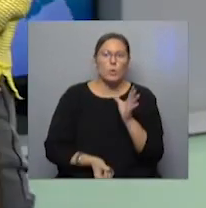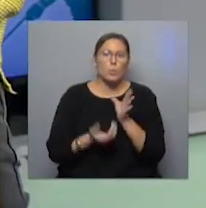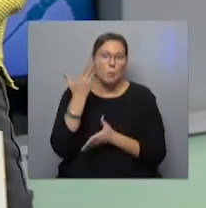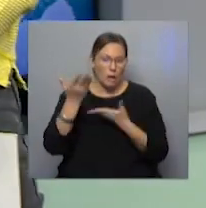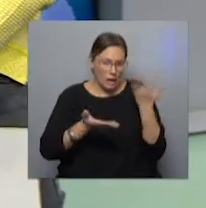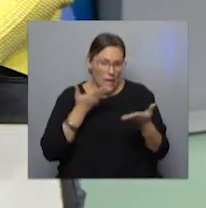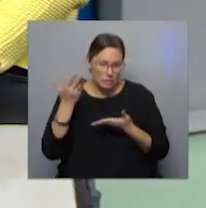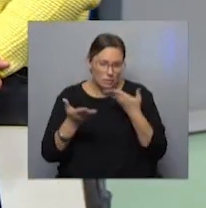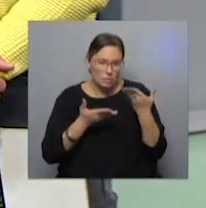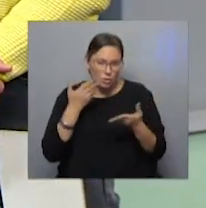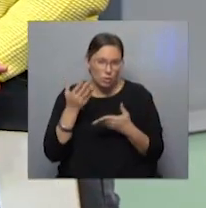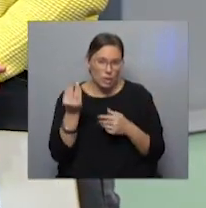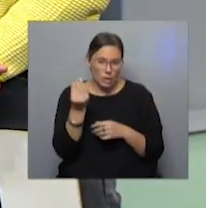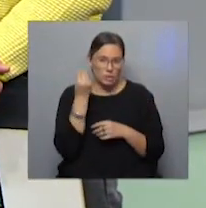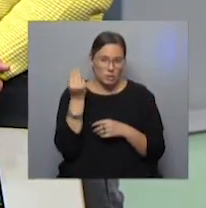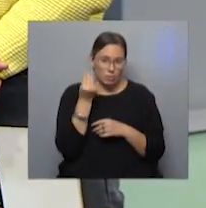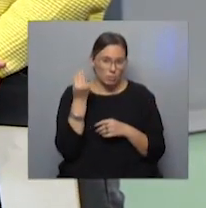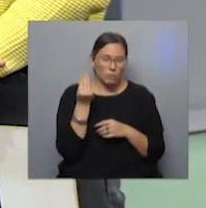composiciones el sábado.